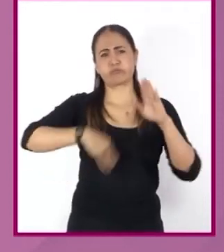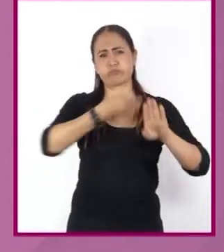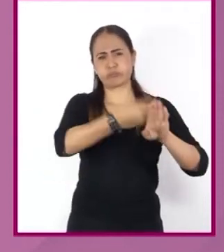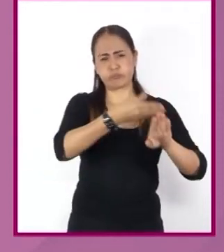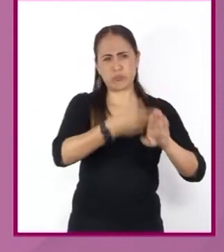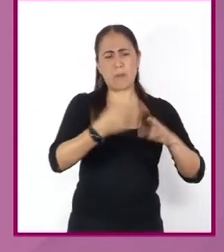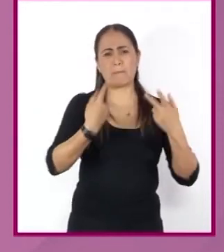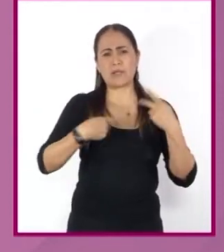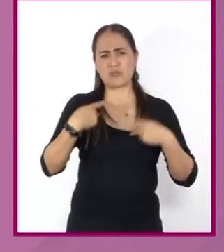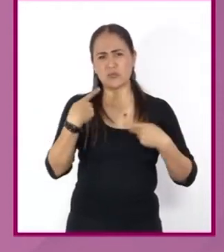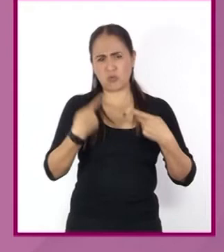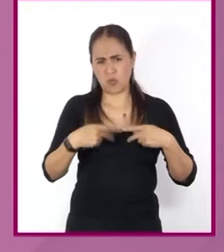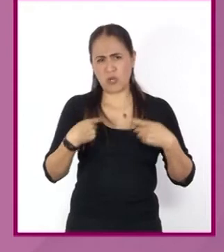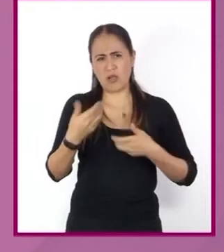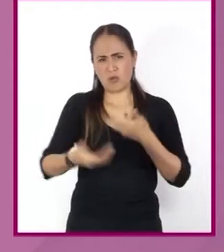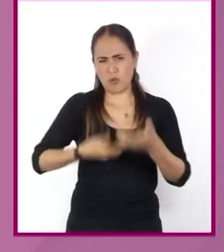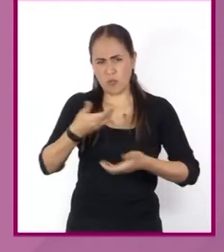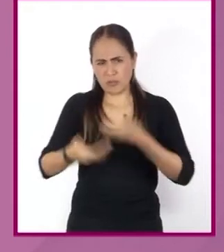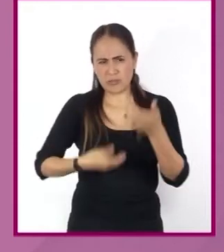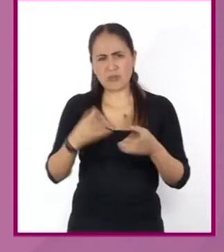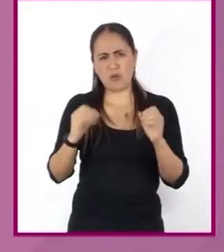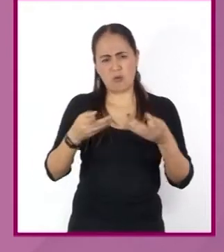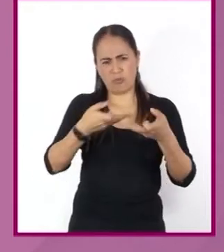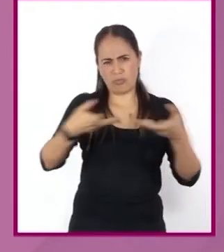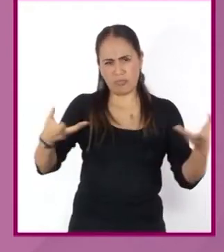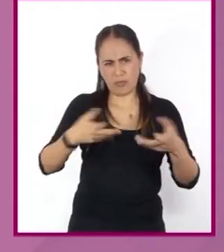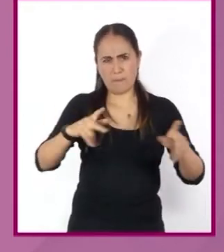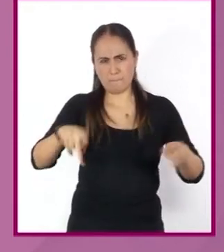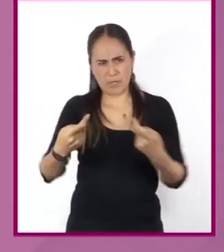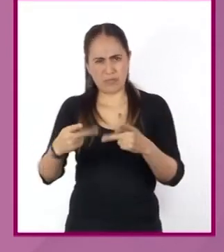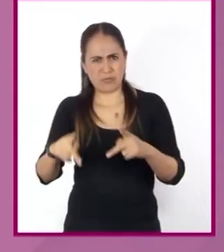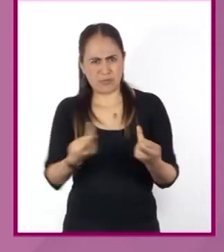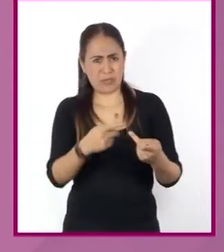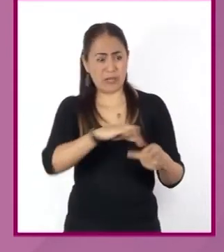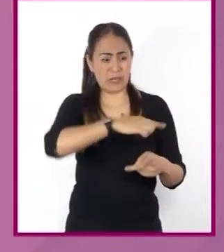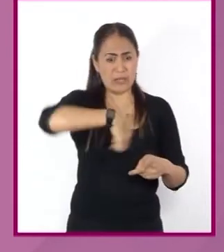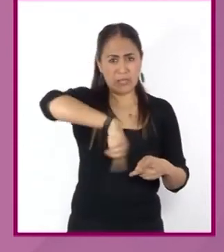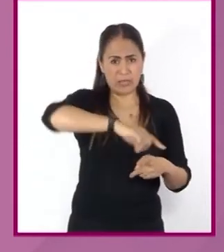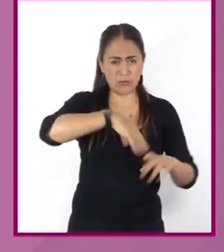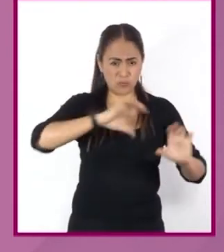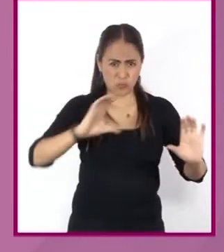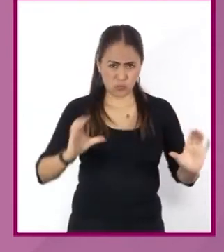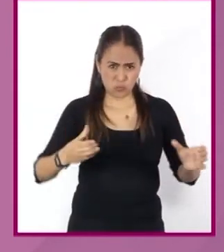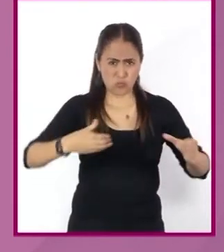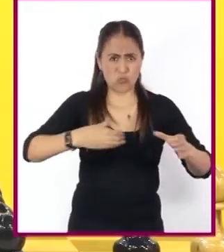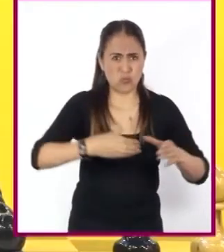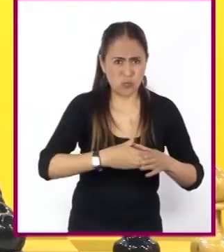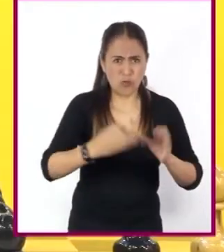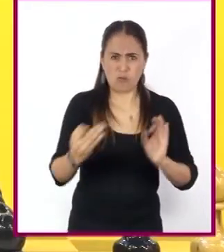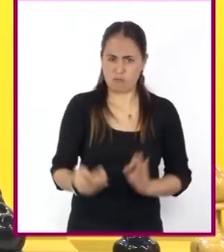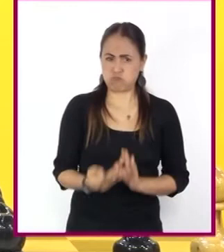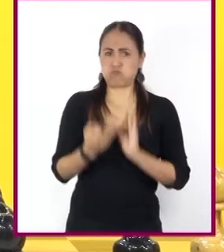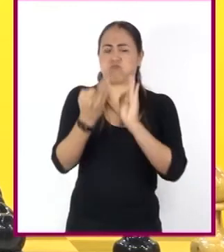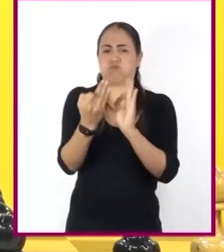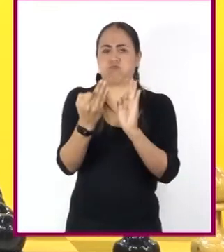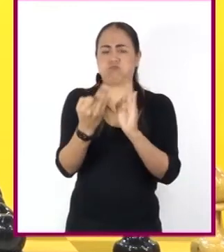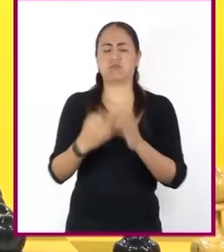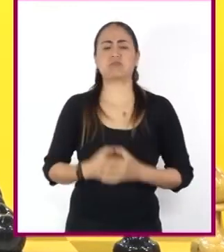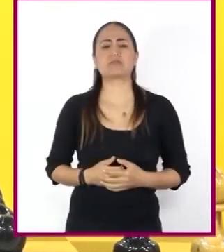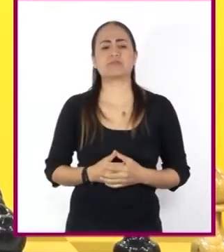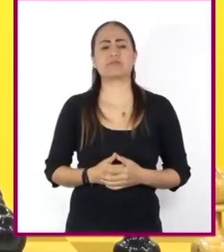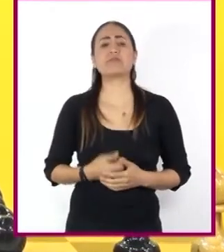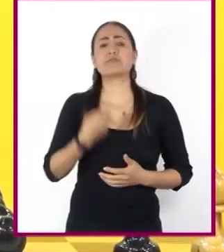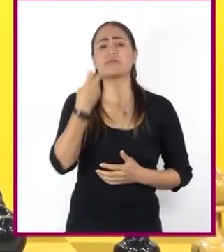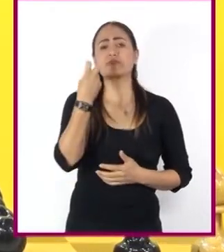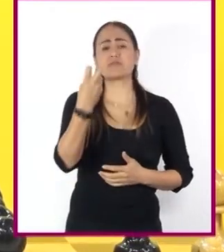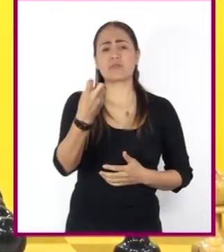comerciantes y especuladores de tierras, quienes integraron una oposición vigorosa. Por esa razón, entre las